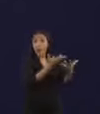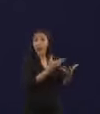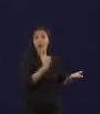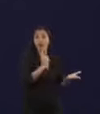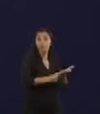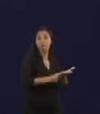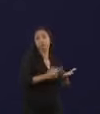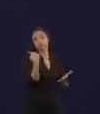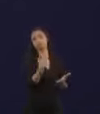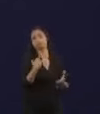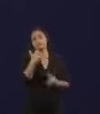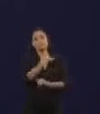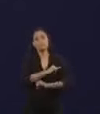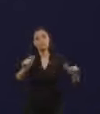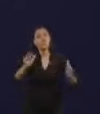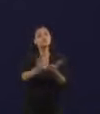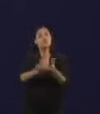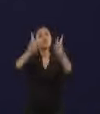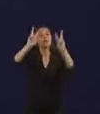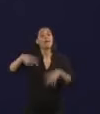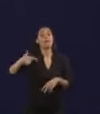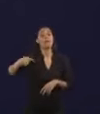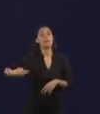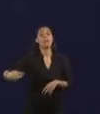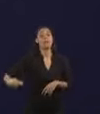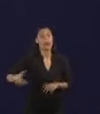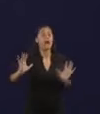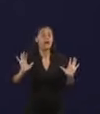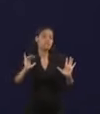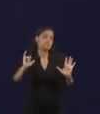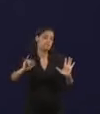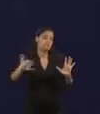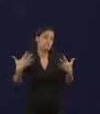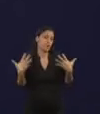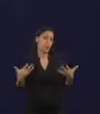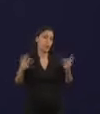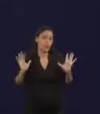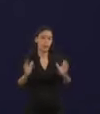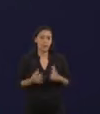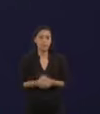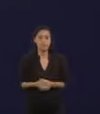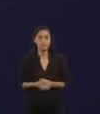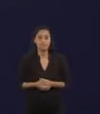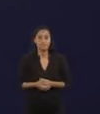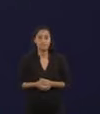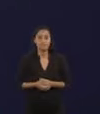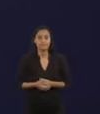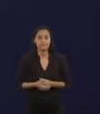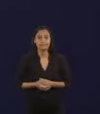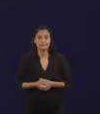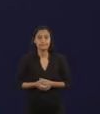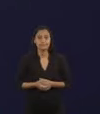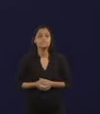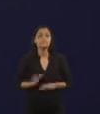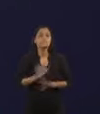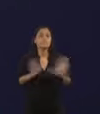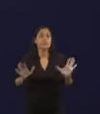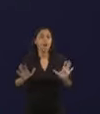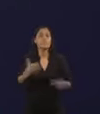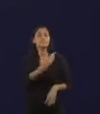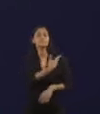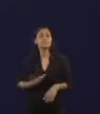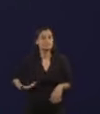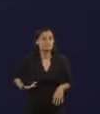va y con respecto a las prepagas Obviamente que el el se ha aceptado el pedido del gobierno